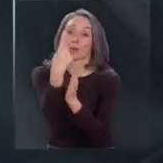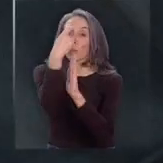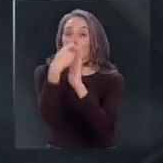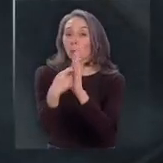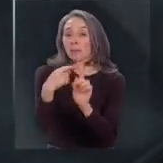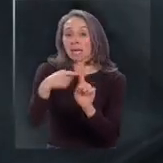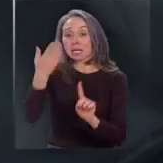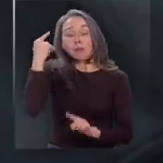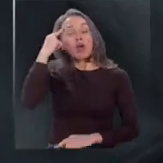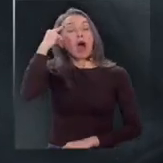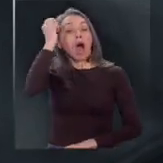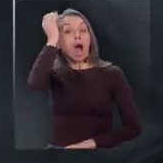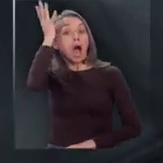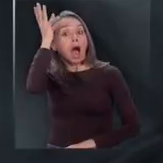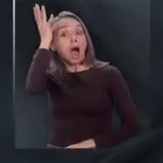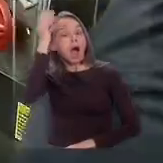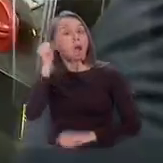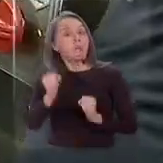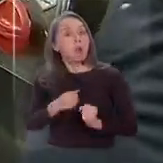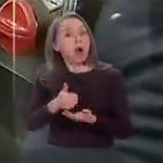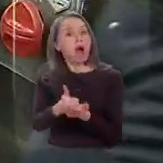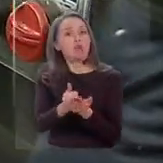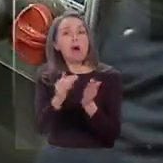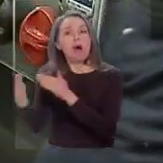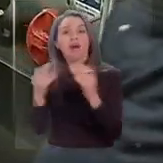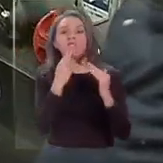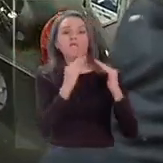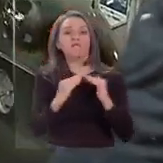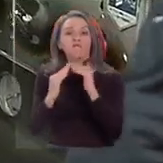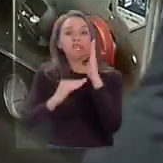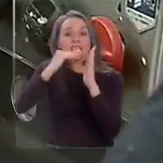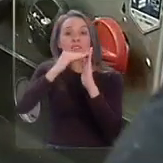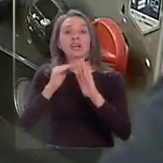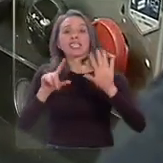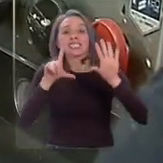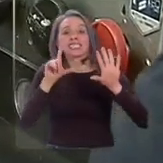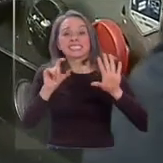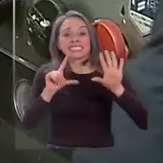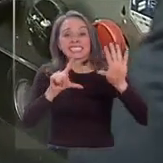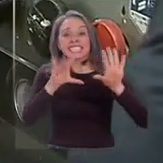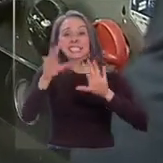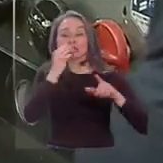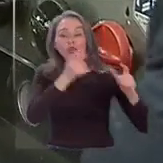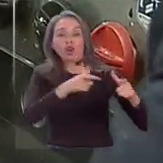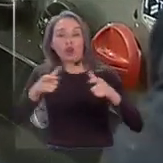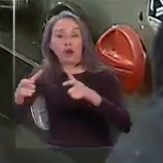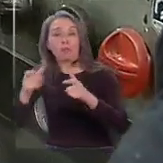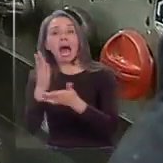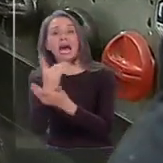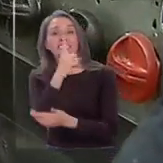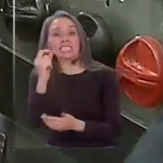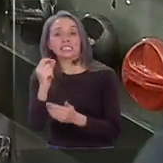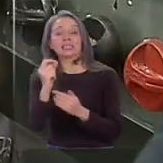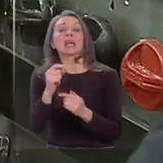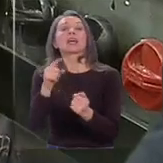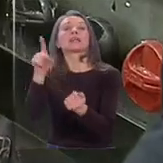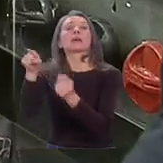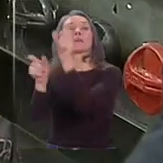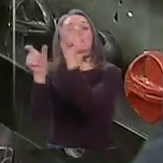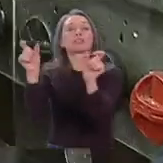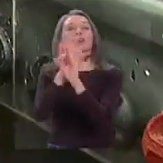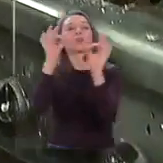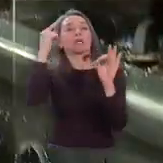y medio se le metió en la cabeza la idea de ayudar a sus vecinos. Cocina a diario entre 70 y 100 colaciones que llegan a hogares donde jamás